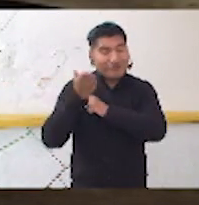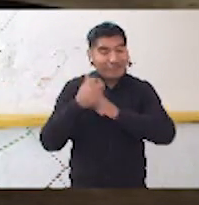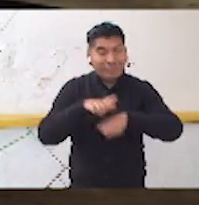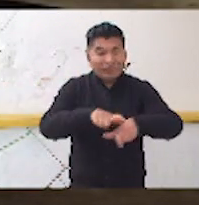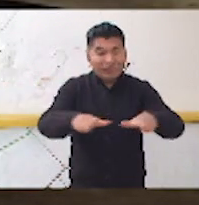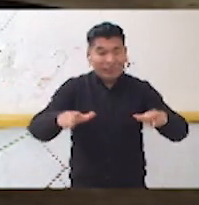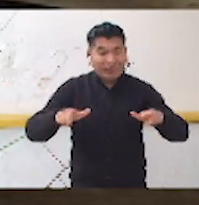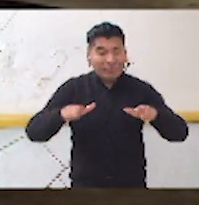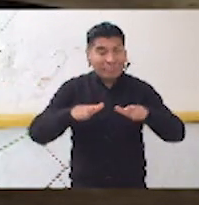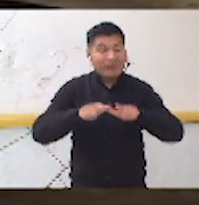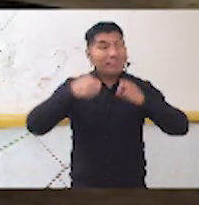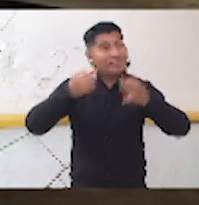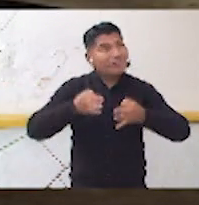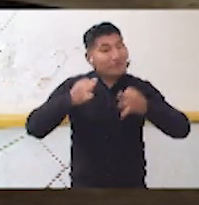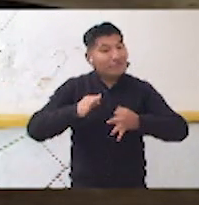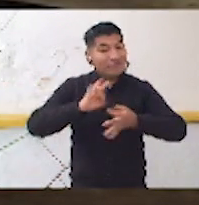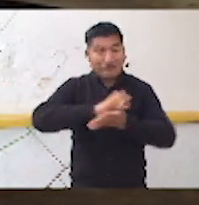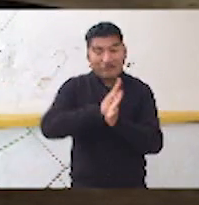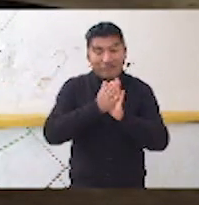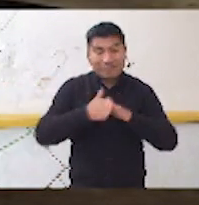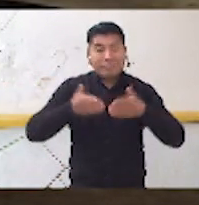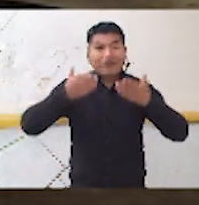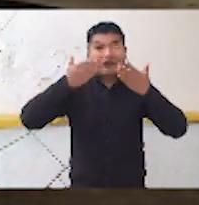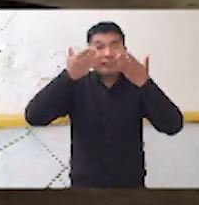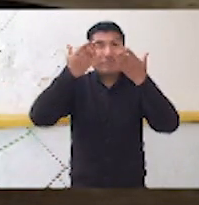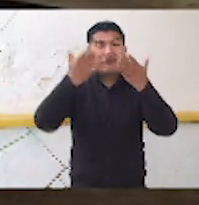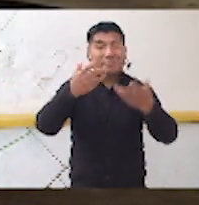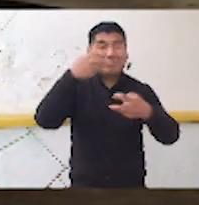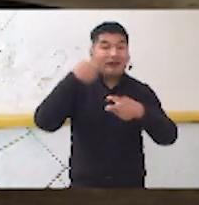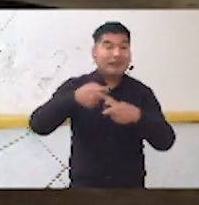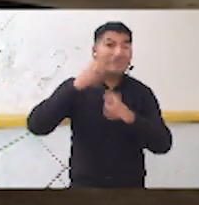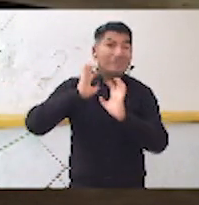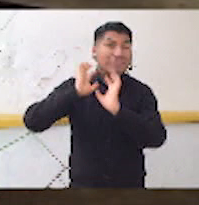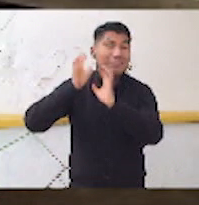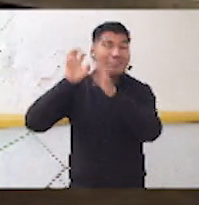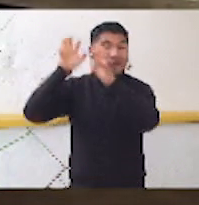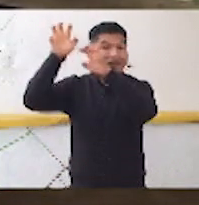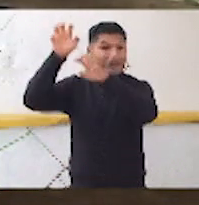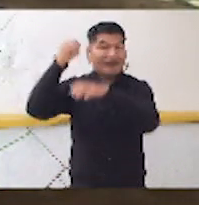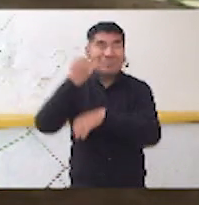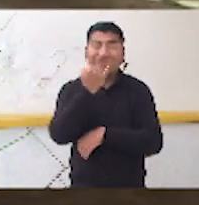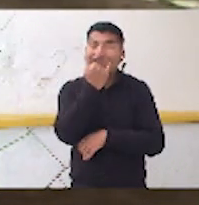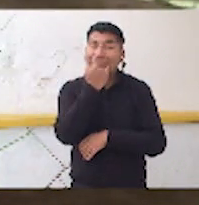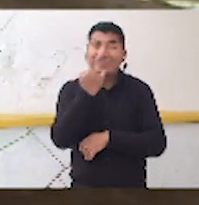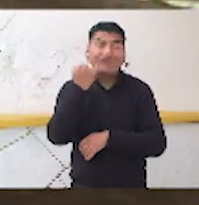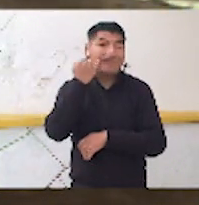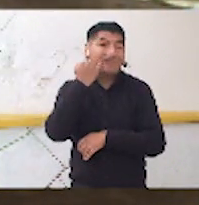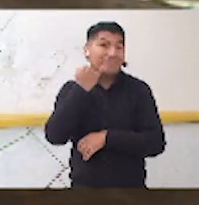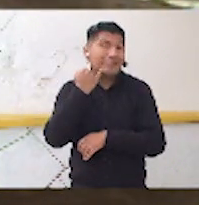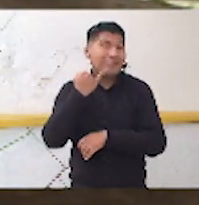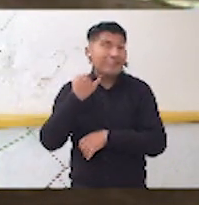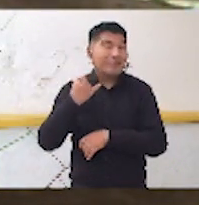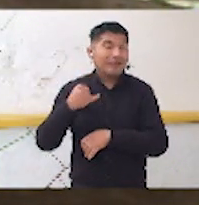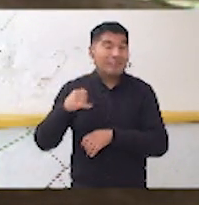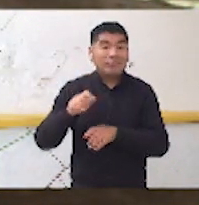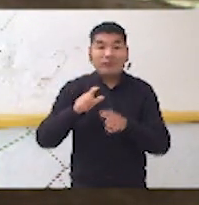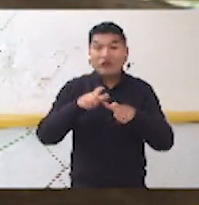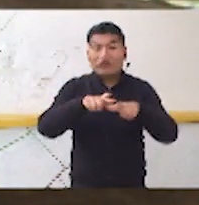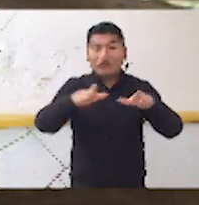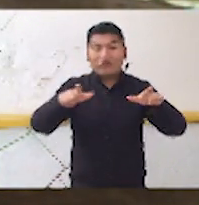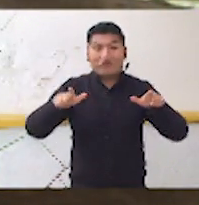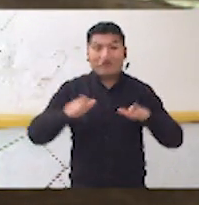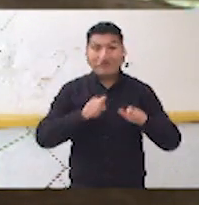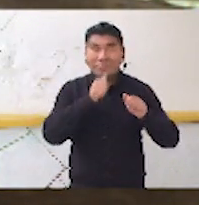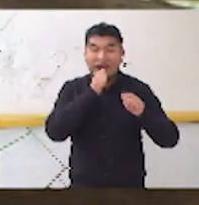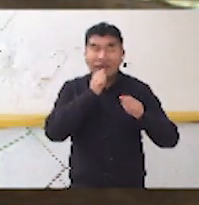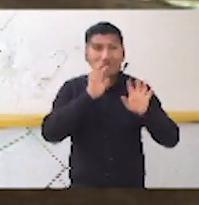suelo y las apacentaré sobre las montañas de Israel, en los cauces de los torrentes y en